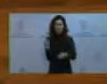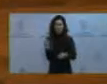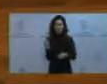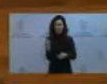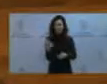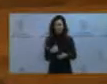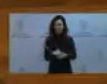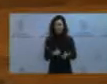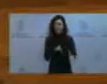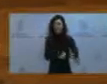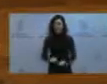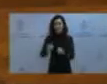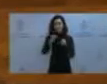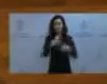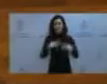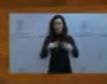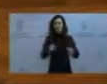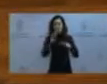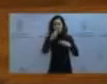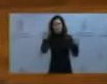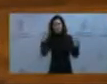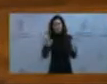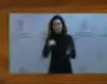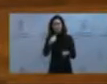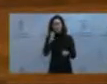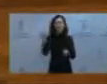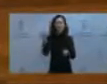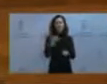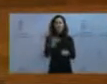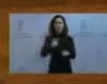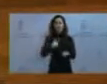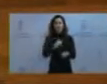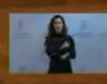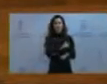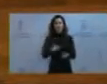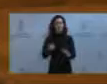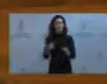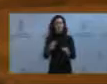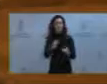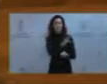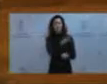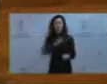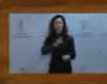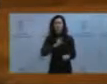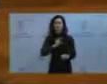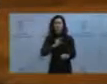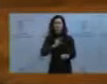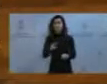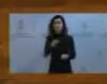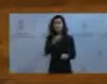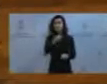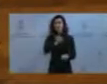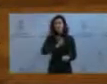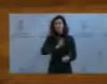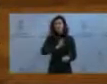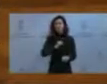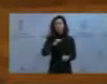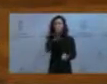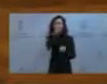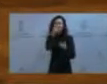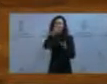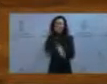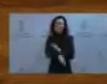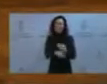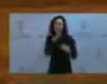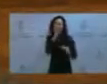de la sanidad pública. Y yo le quiero decir, y con esto termino, en este primer turno. El segundo turno le contaré más cosas, porque lo que